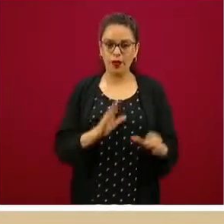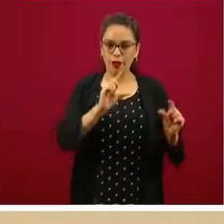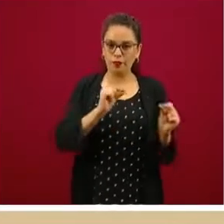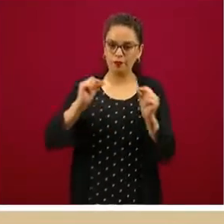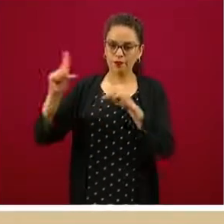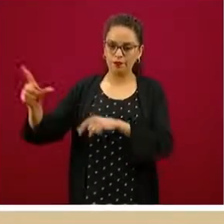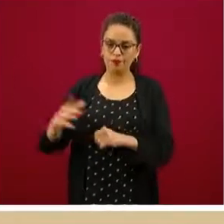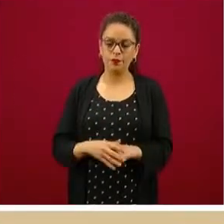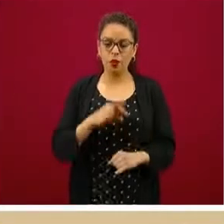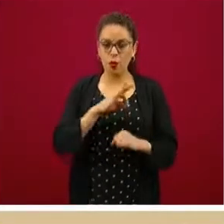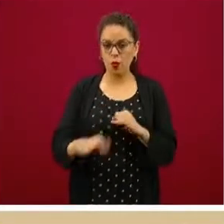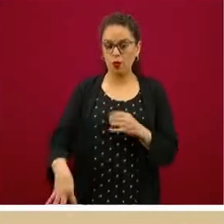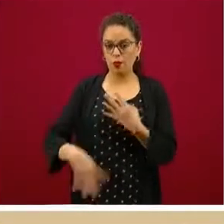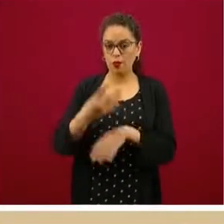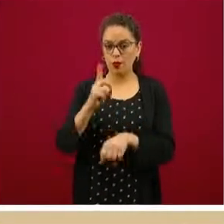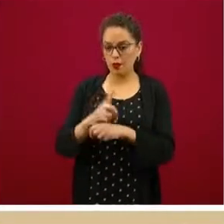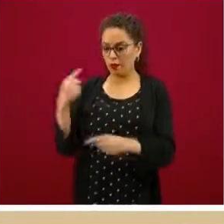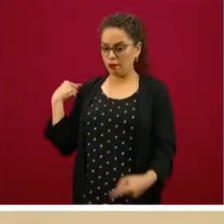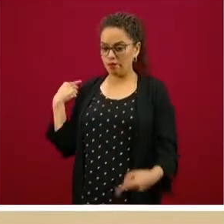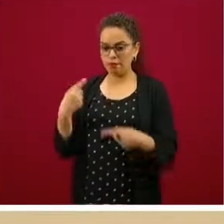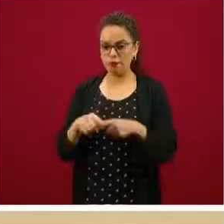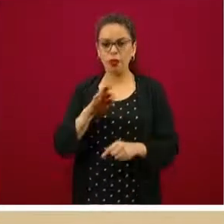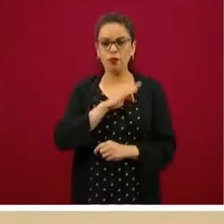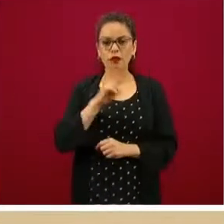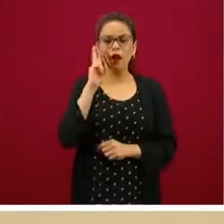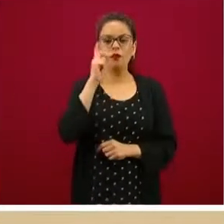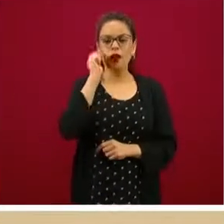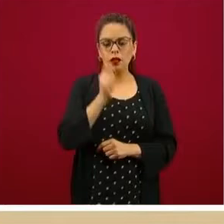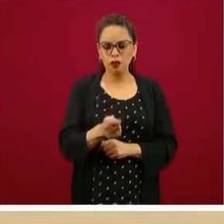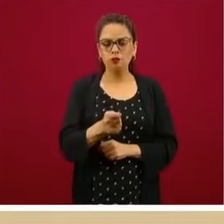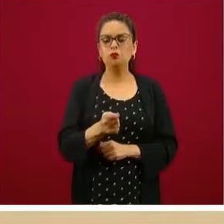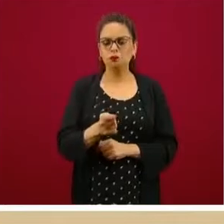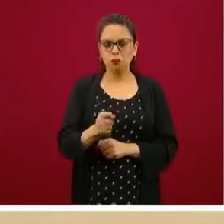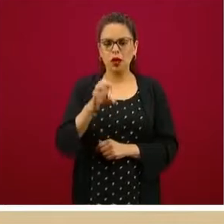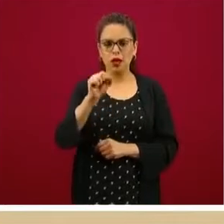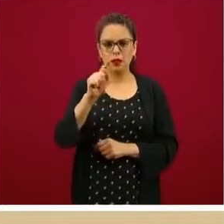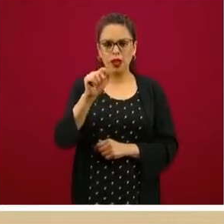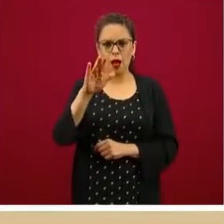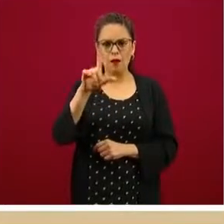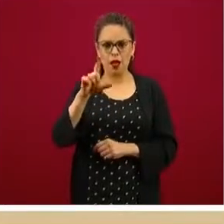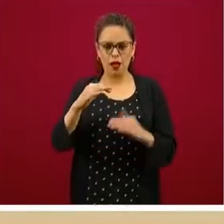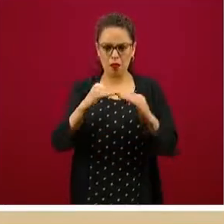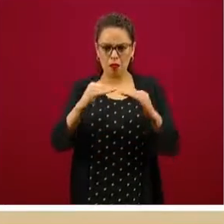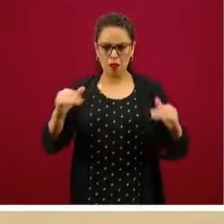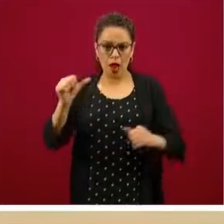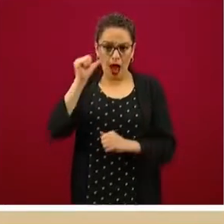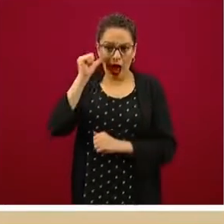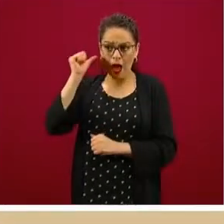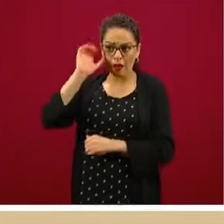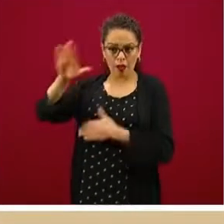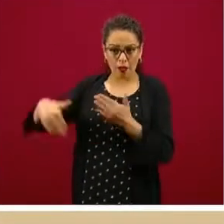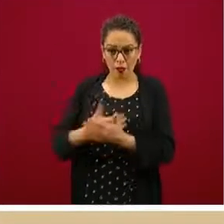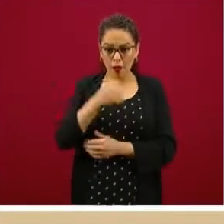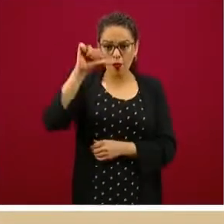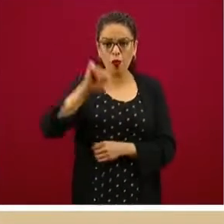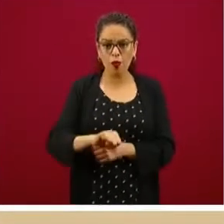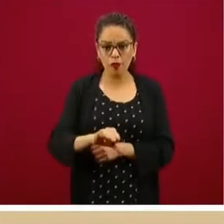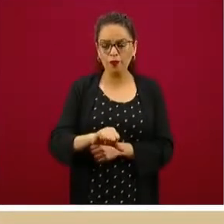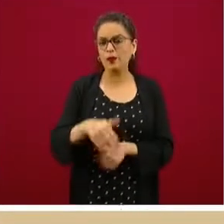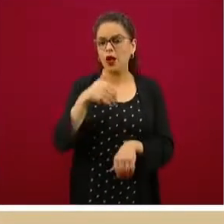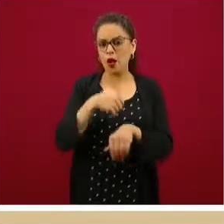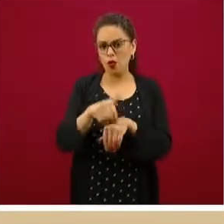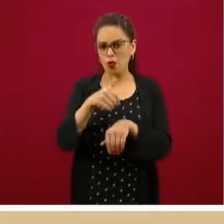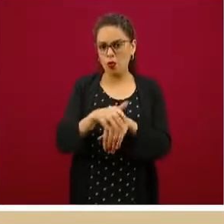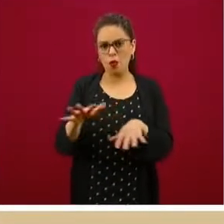casos de los últimos 14 días, vemos también estabilidad, no ha cambiado respecto a ayer, desde luego cambian los números, pero las categorías